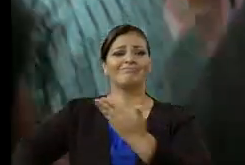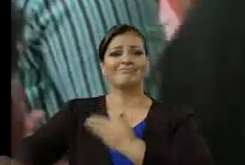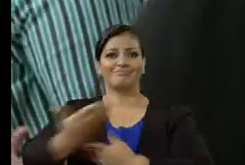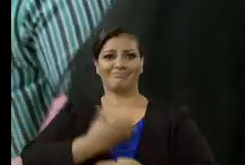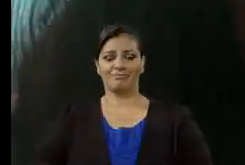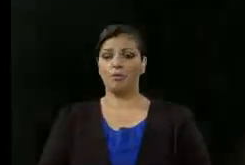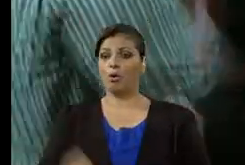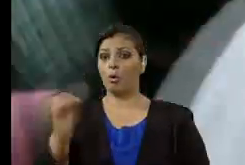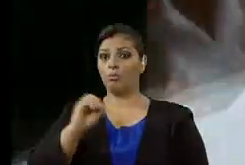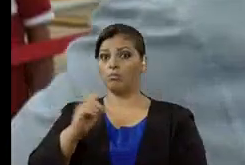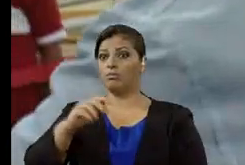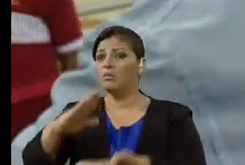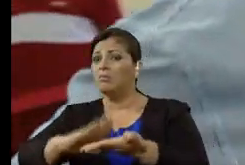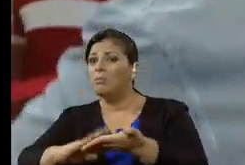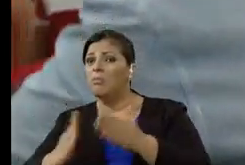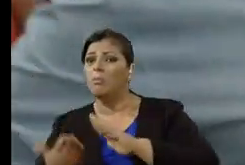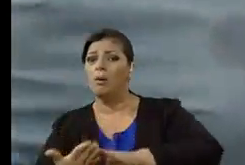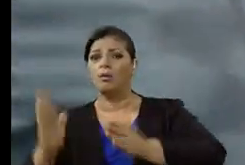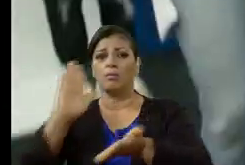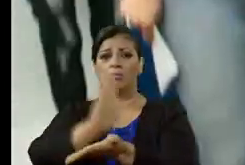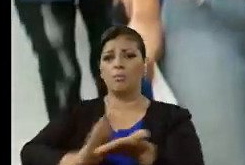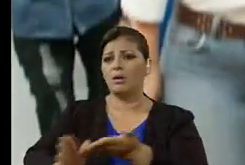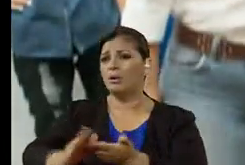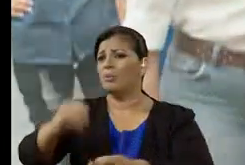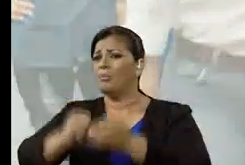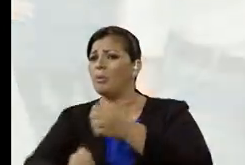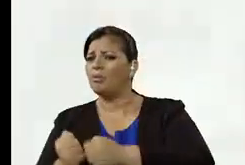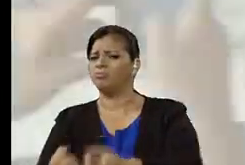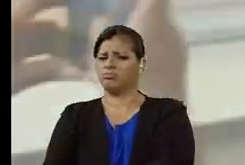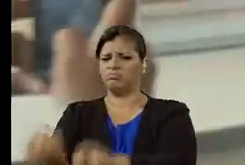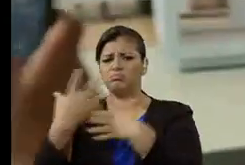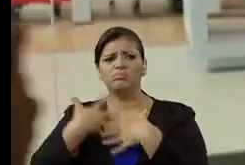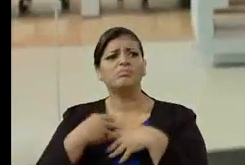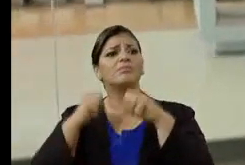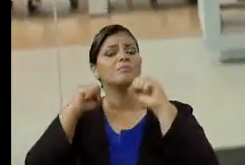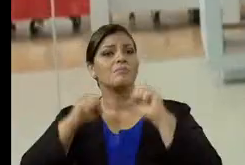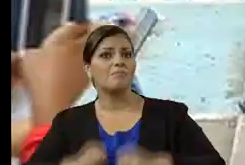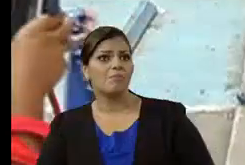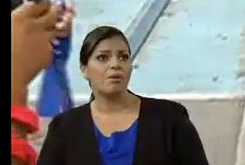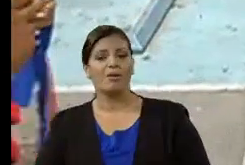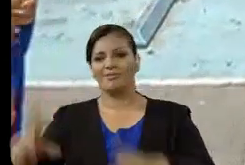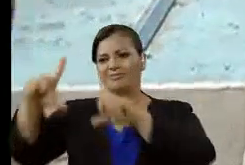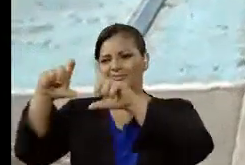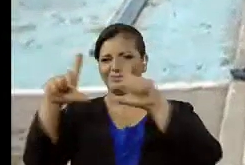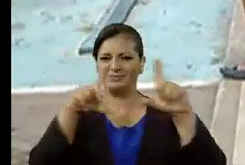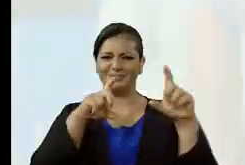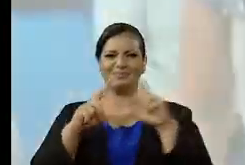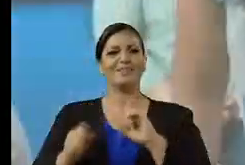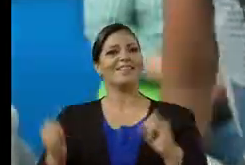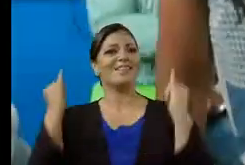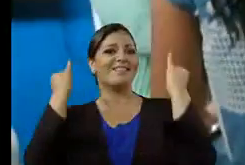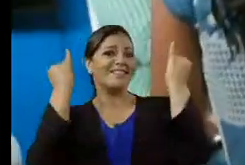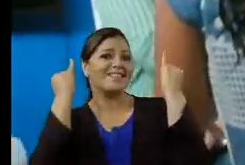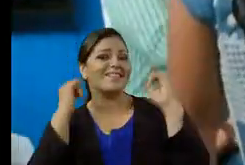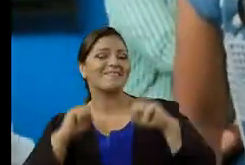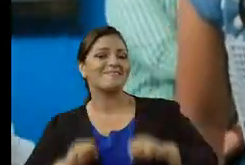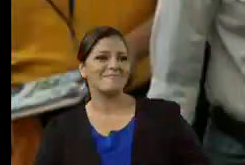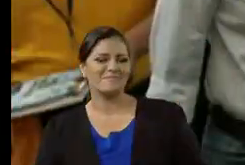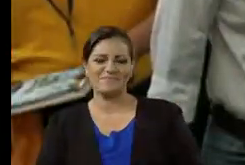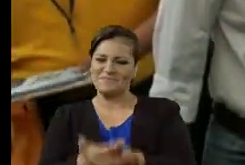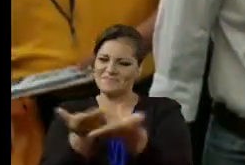sus denuncias, conversando, tomándonos fotos, pasando un día entretenido con ustedes,